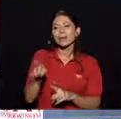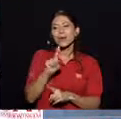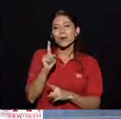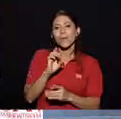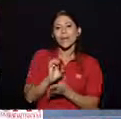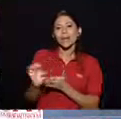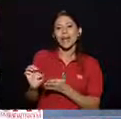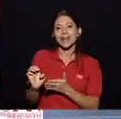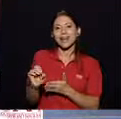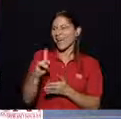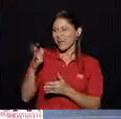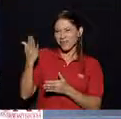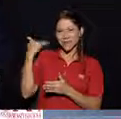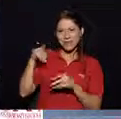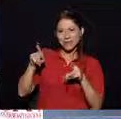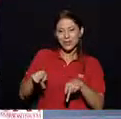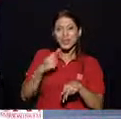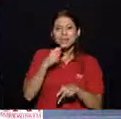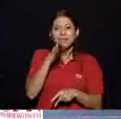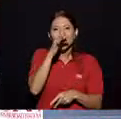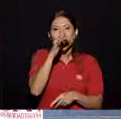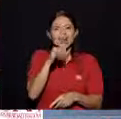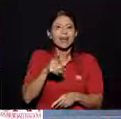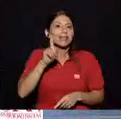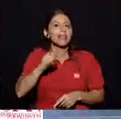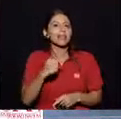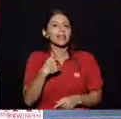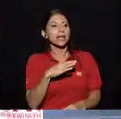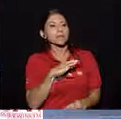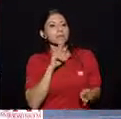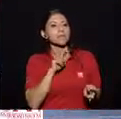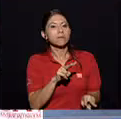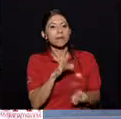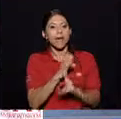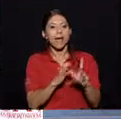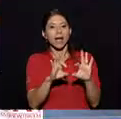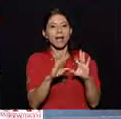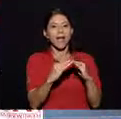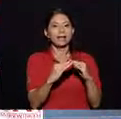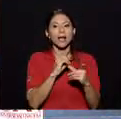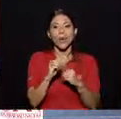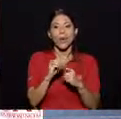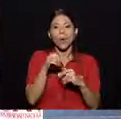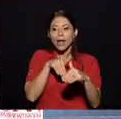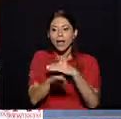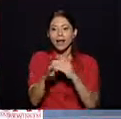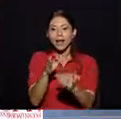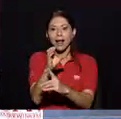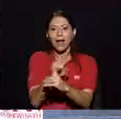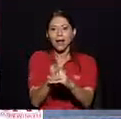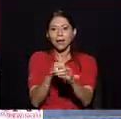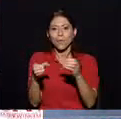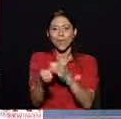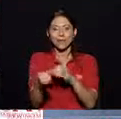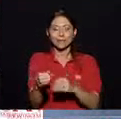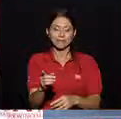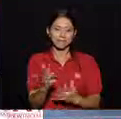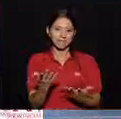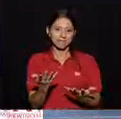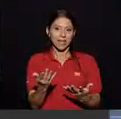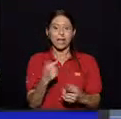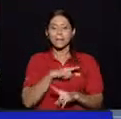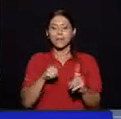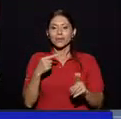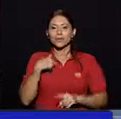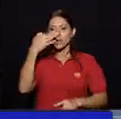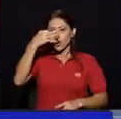Obviamente, porque ya, si la persona no responde, si sigue golpeando al niño, si a pesar de que va a la academia de crianza le pega y otras cosas,